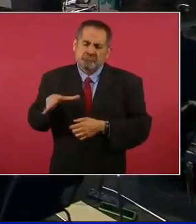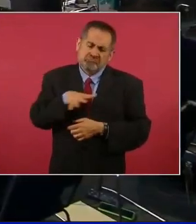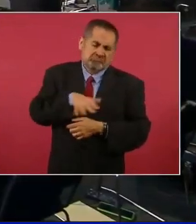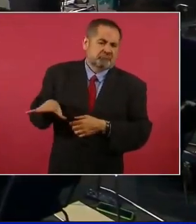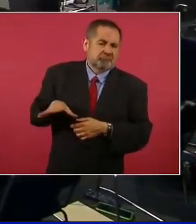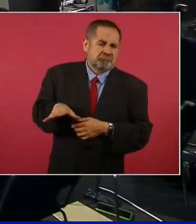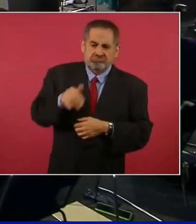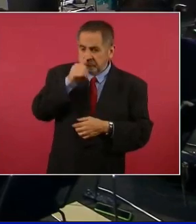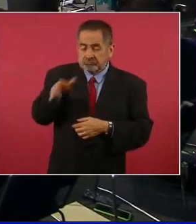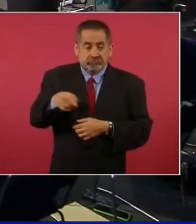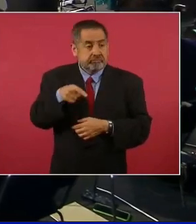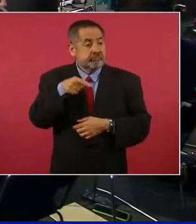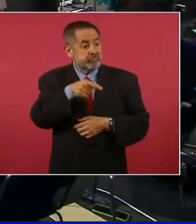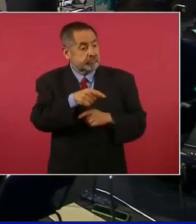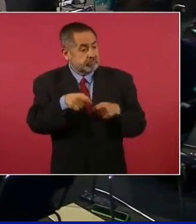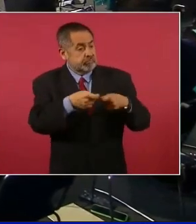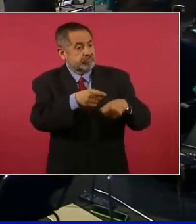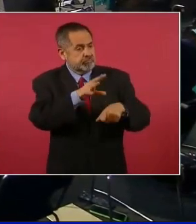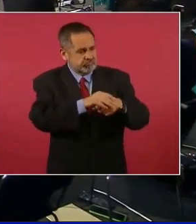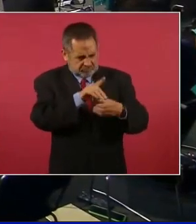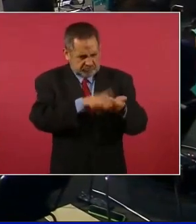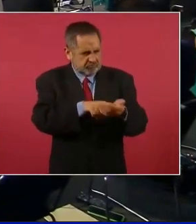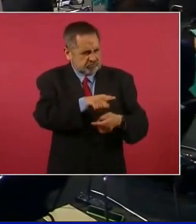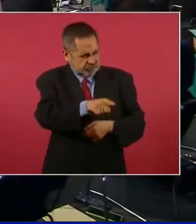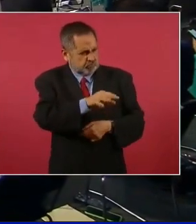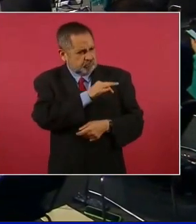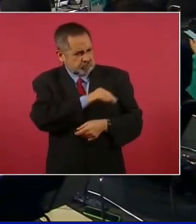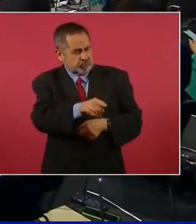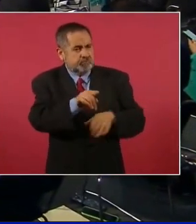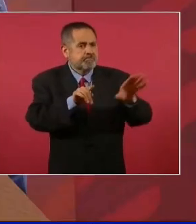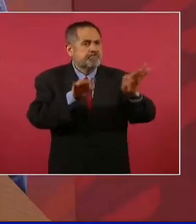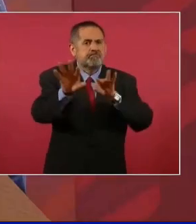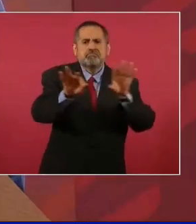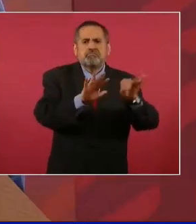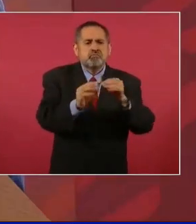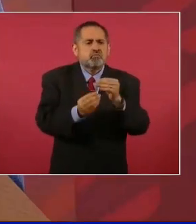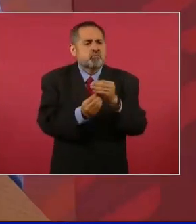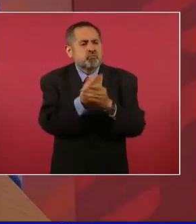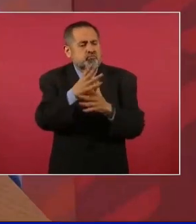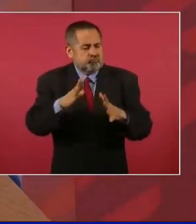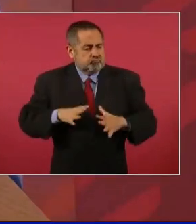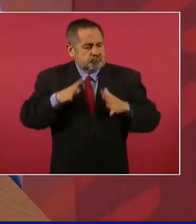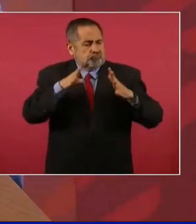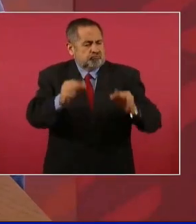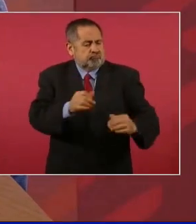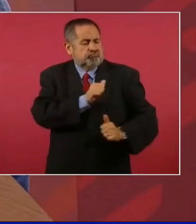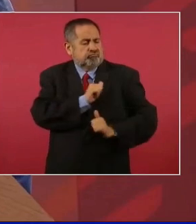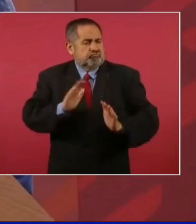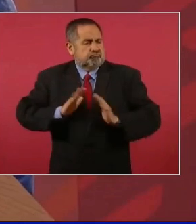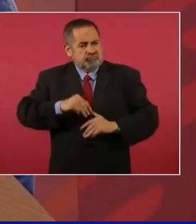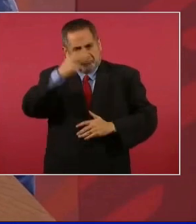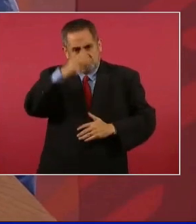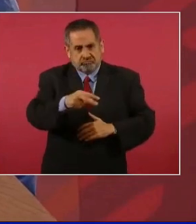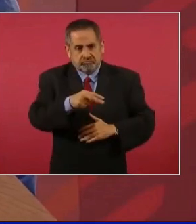Y ahí se le autoriza la creación del actual ejército